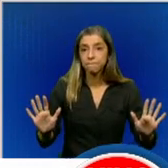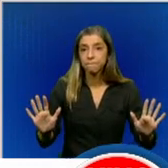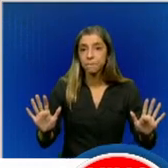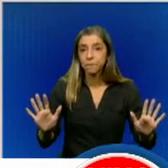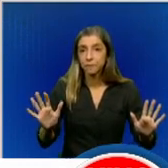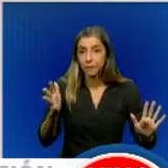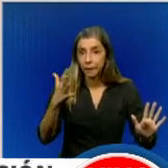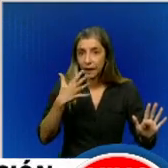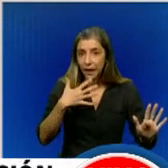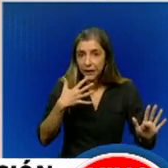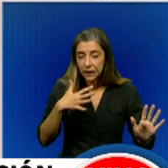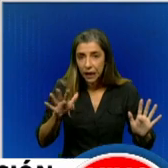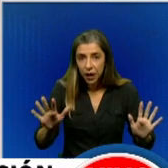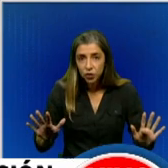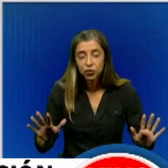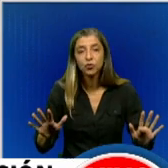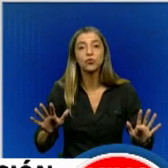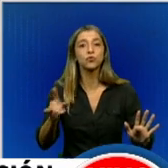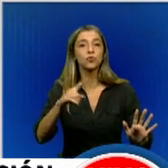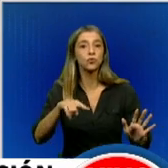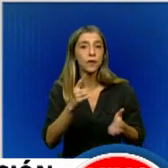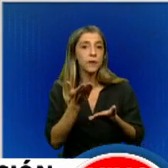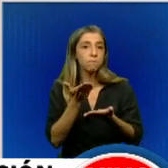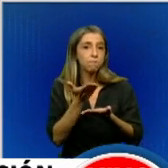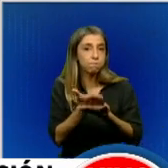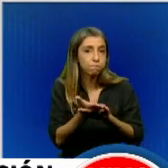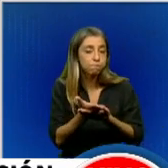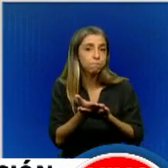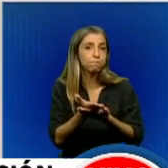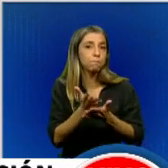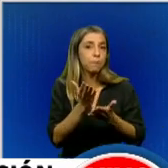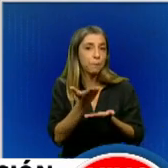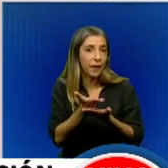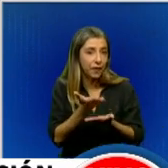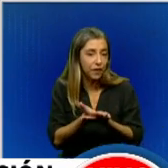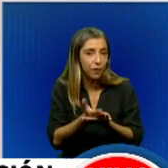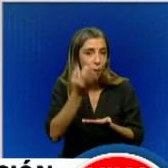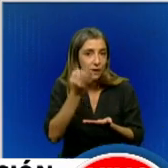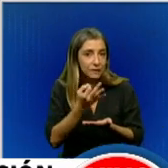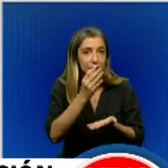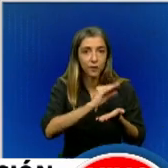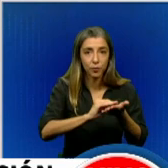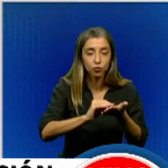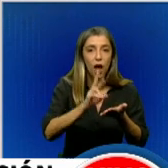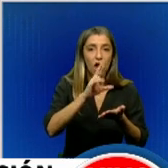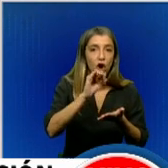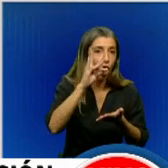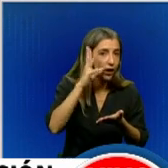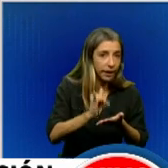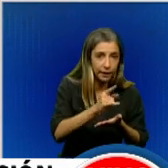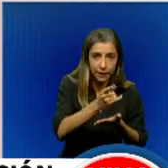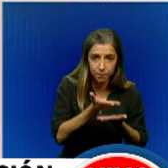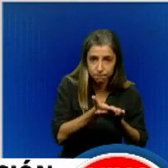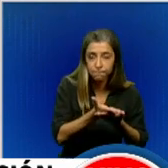entendiendo que hay una moción de orden planteada por el diputado rodríguez vemos que